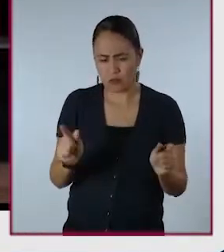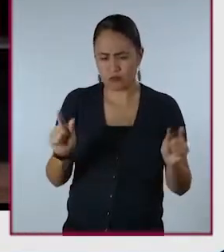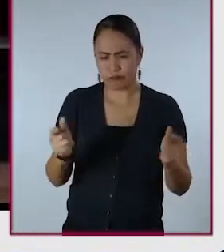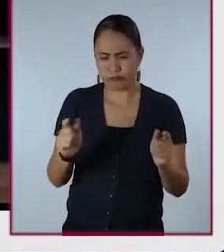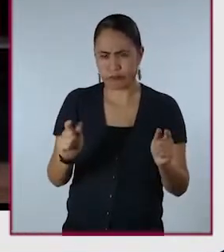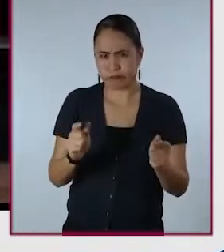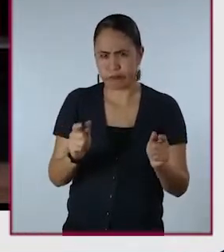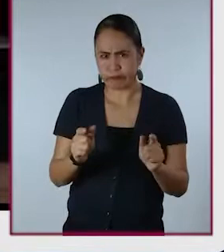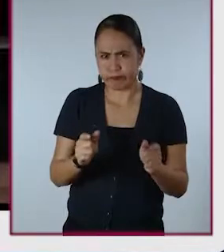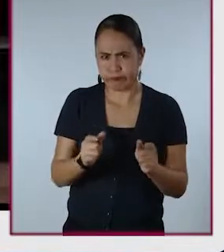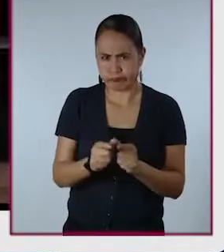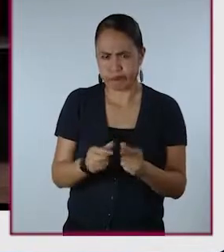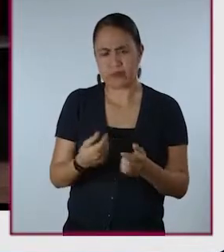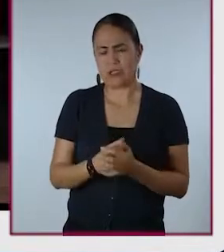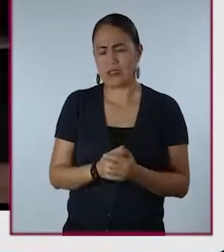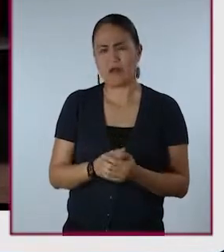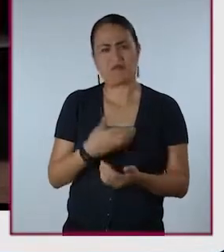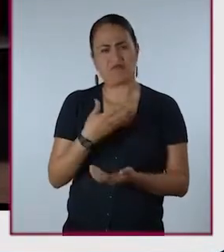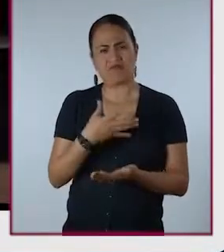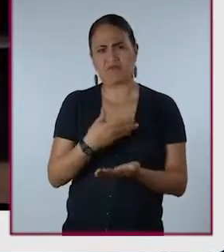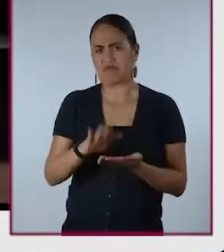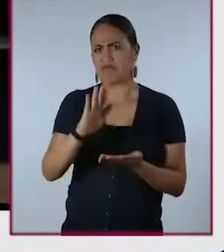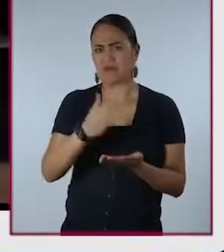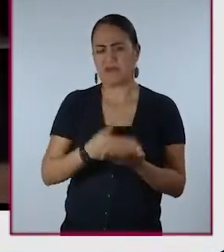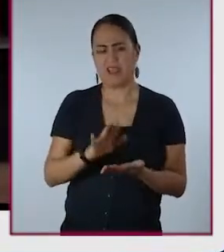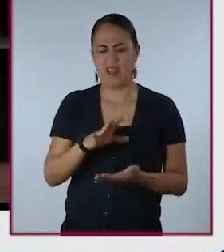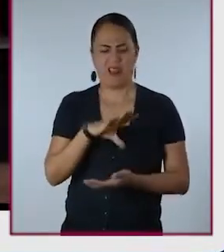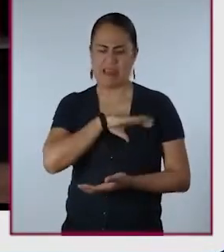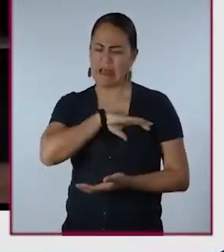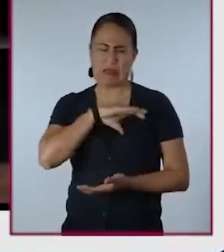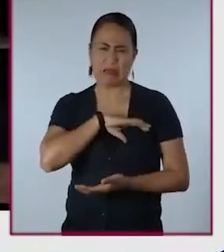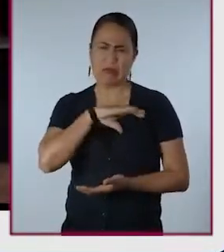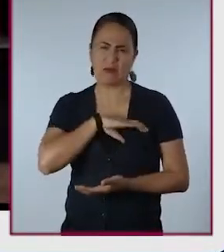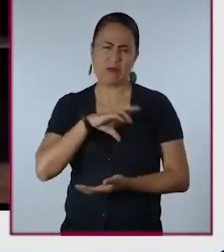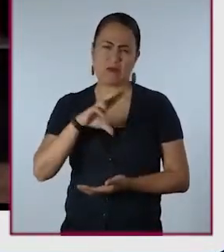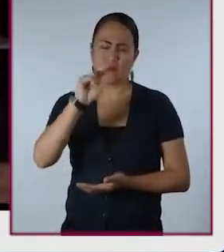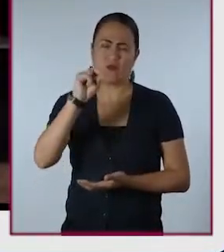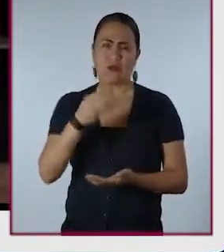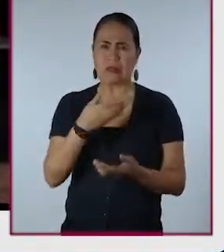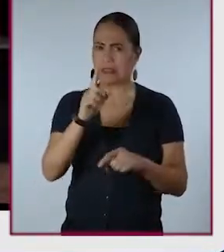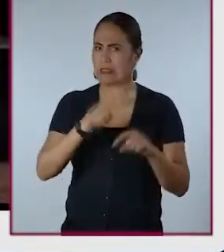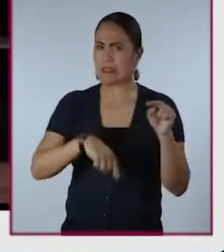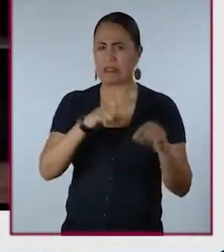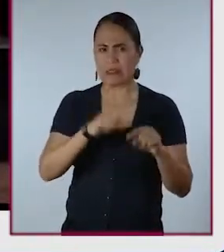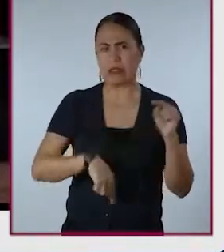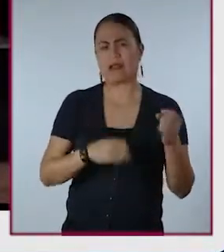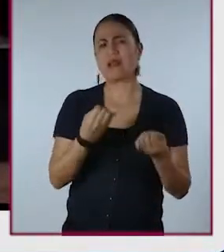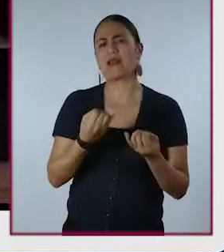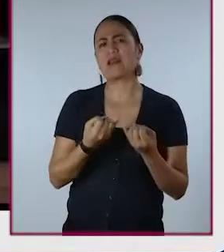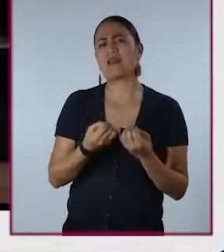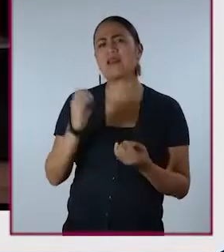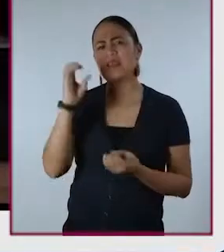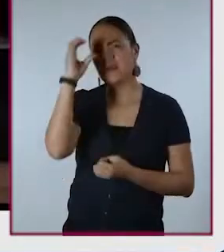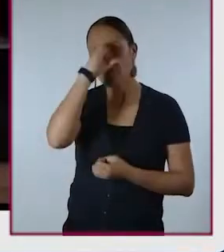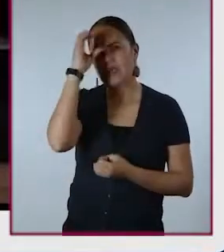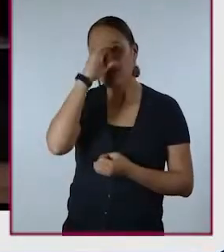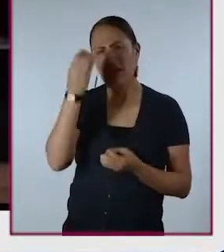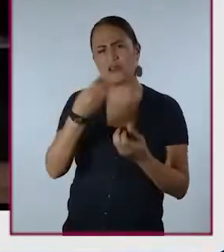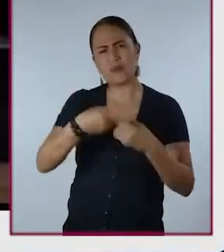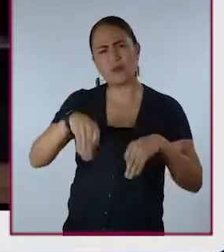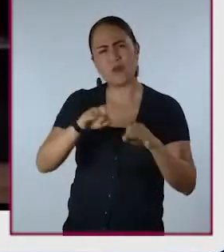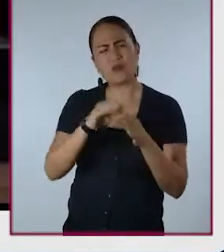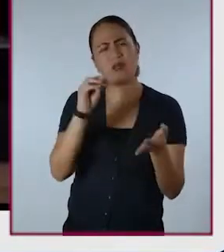así, de despeje, de desapego. ¿Por qué es importante conservar las imágenes? Actualmente